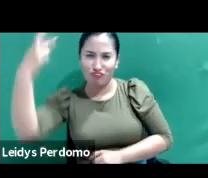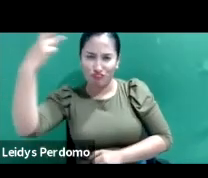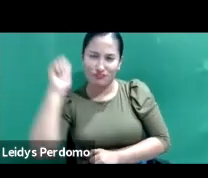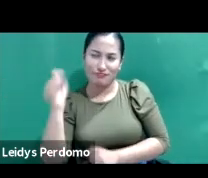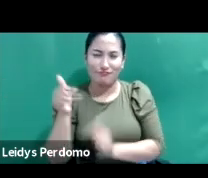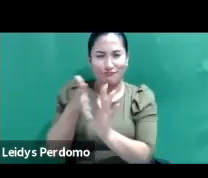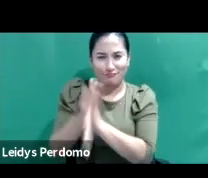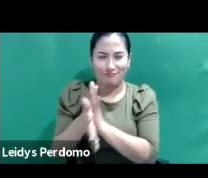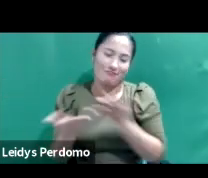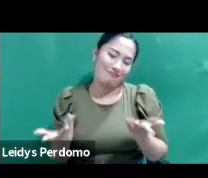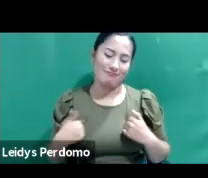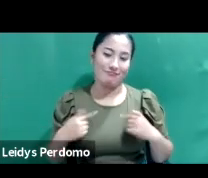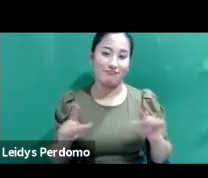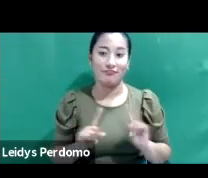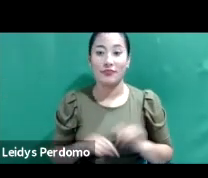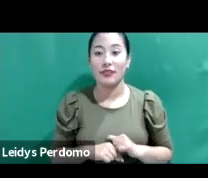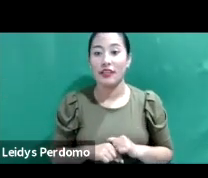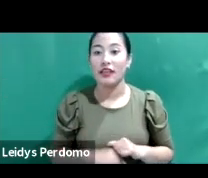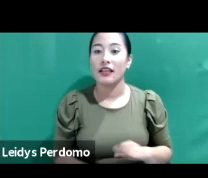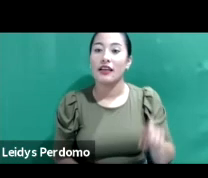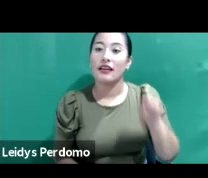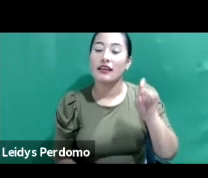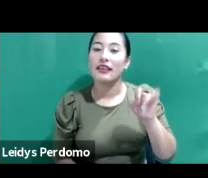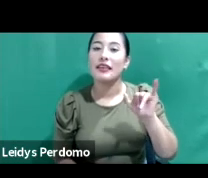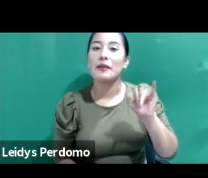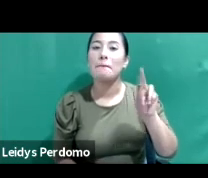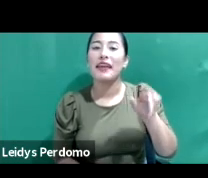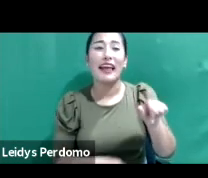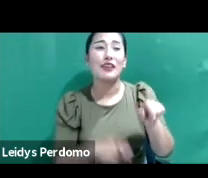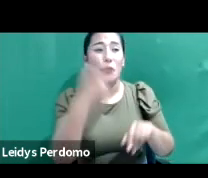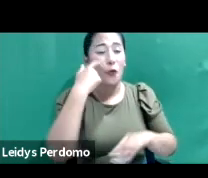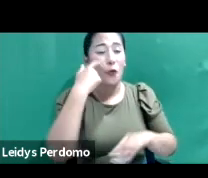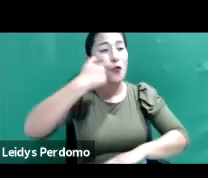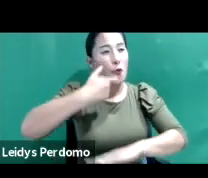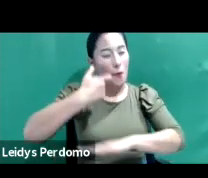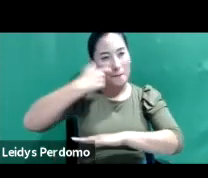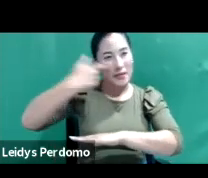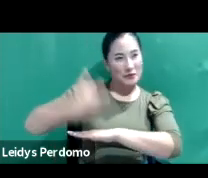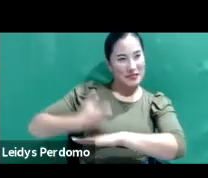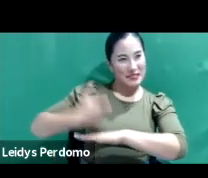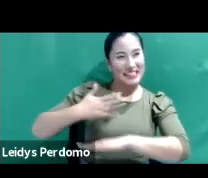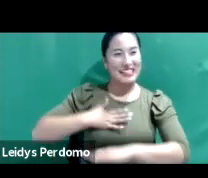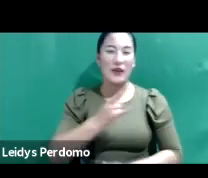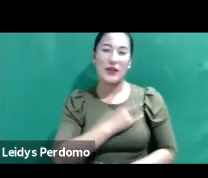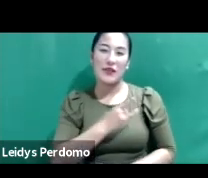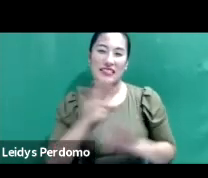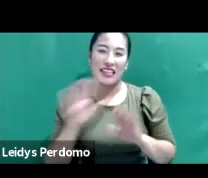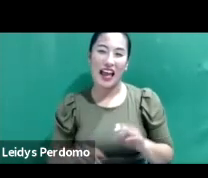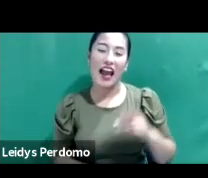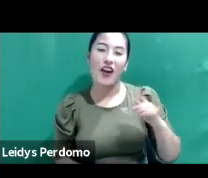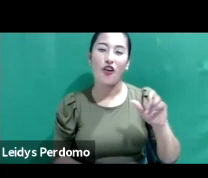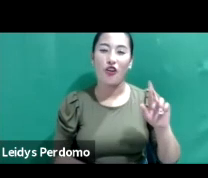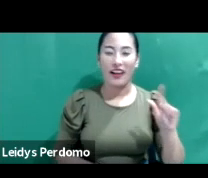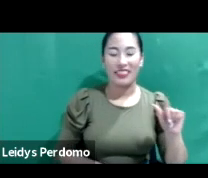Profe, tú fuiste mi supervisora, Jimena Arce, probablemente Jimena, sí trabajé en la Conra, pero pues bueno, ahora